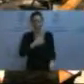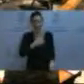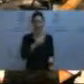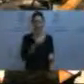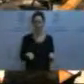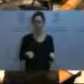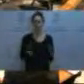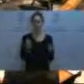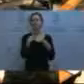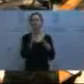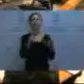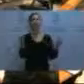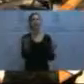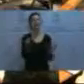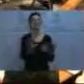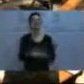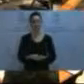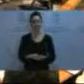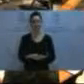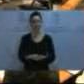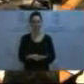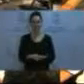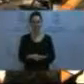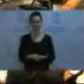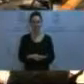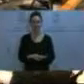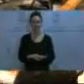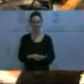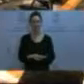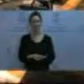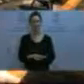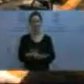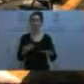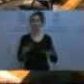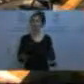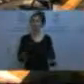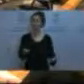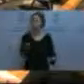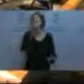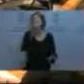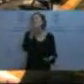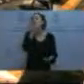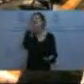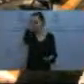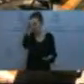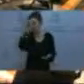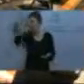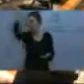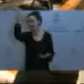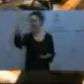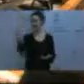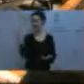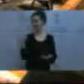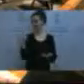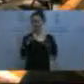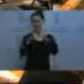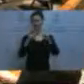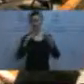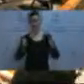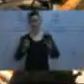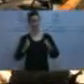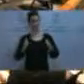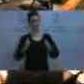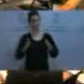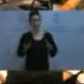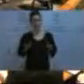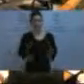nos encontramos? Pues nos encontramos con que una pareja de asturianos que